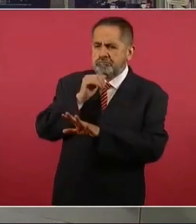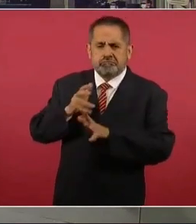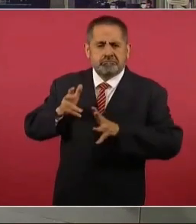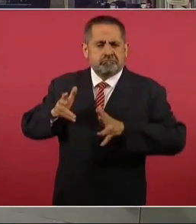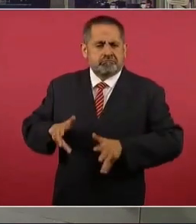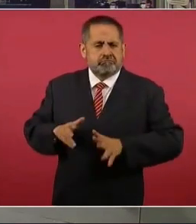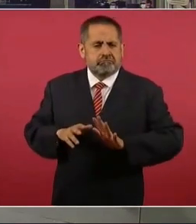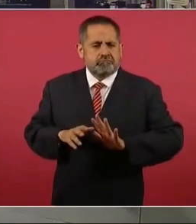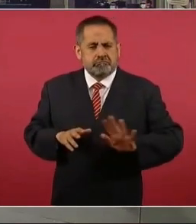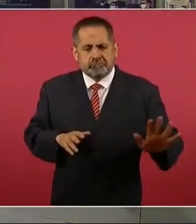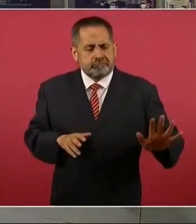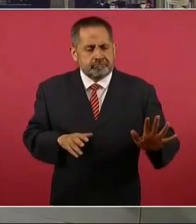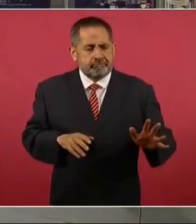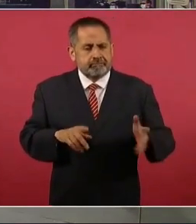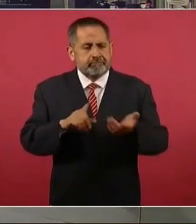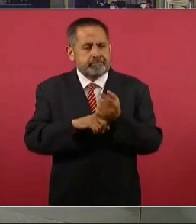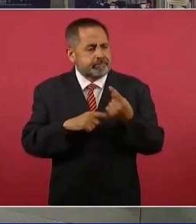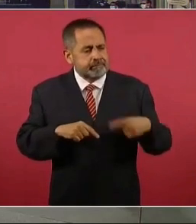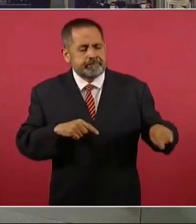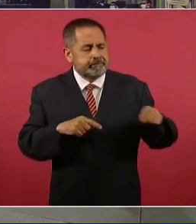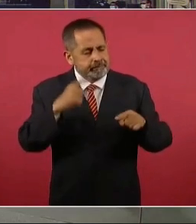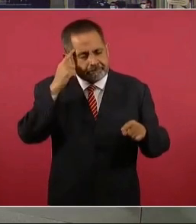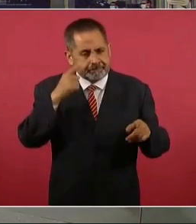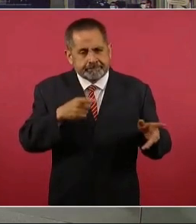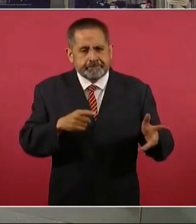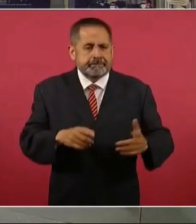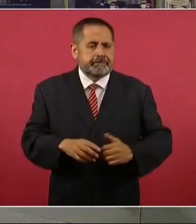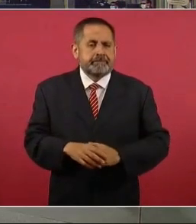el estado de cosas, que nada cambie,